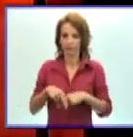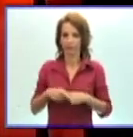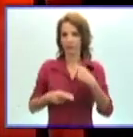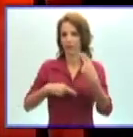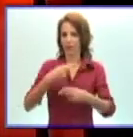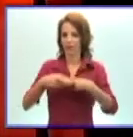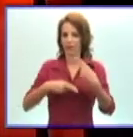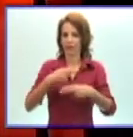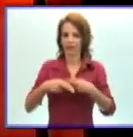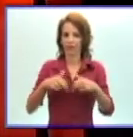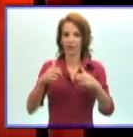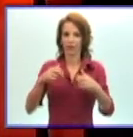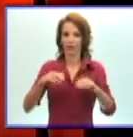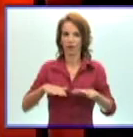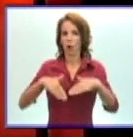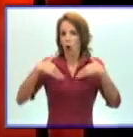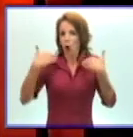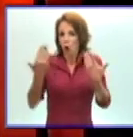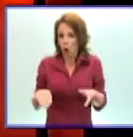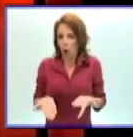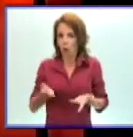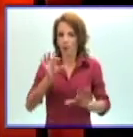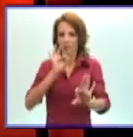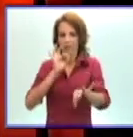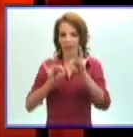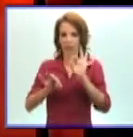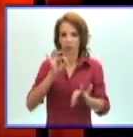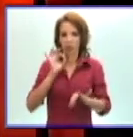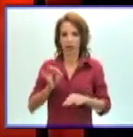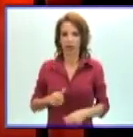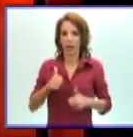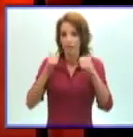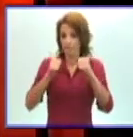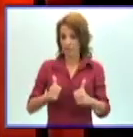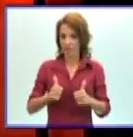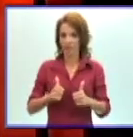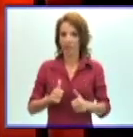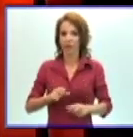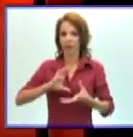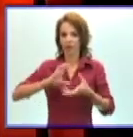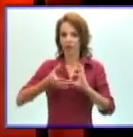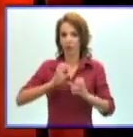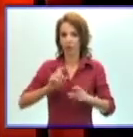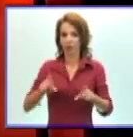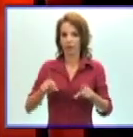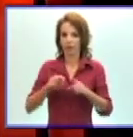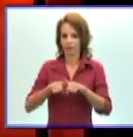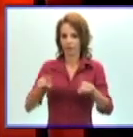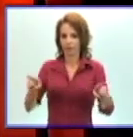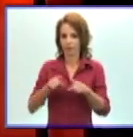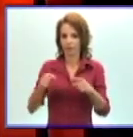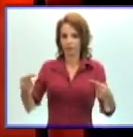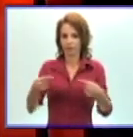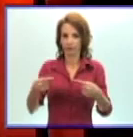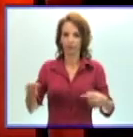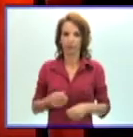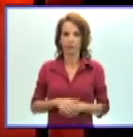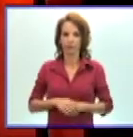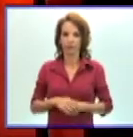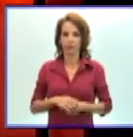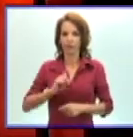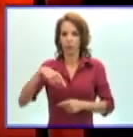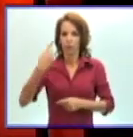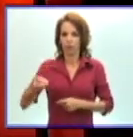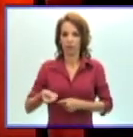primero que tenemos que hacer es seleccionar adecuadamente el instrumento. Posteriormente tenemos que coger el instrumento y ¿qué es lo que